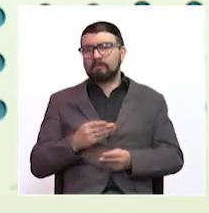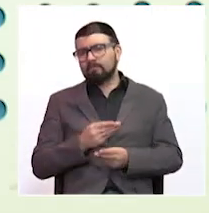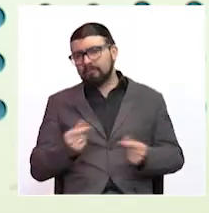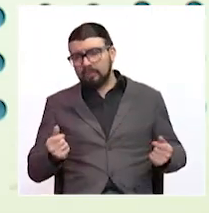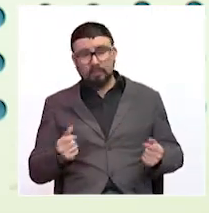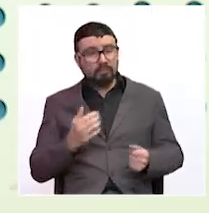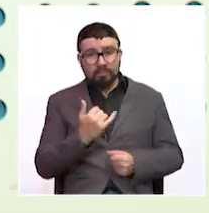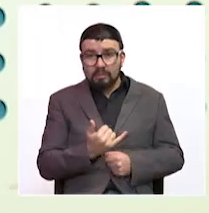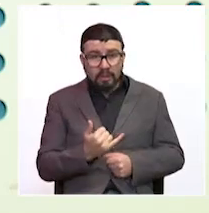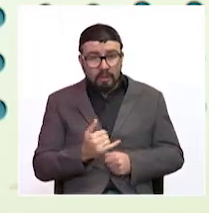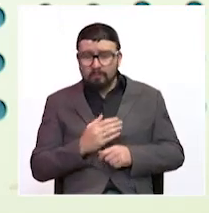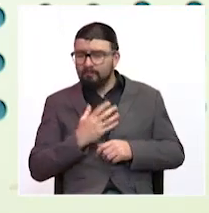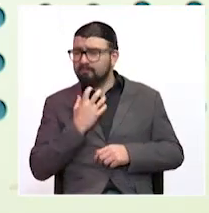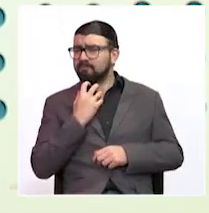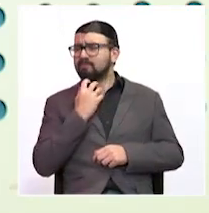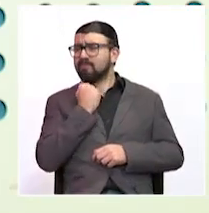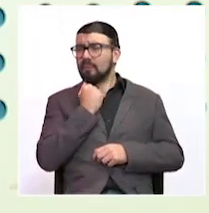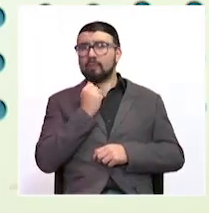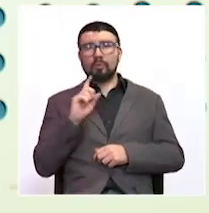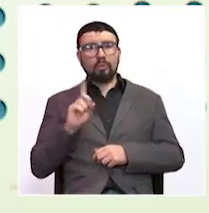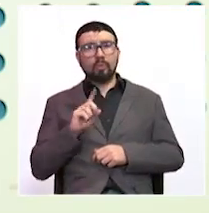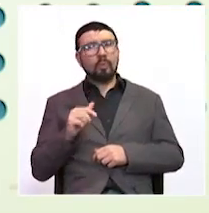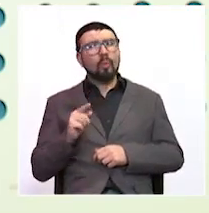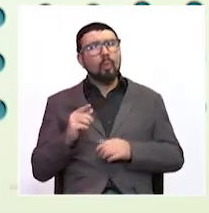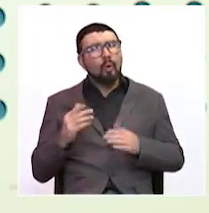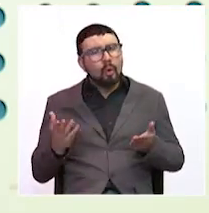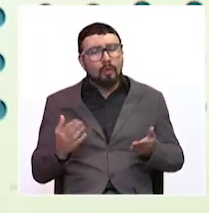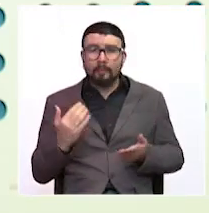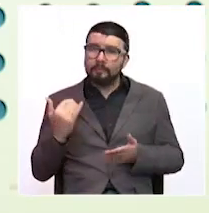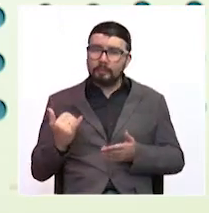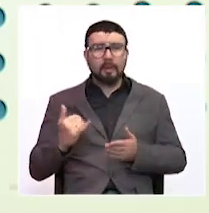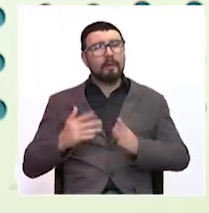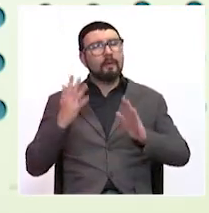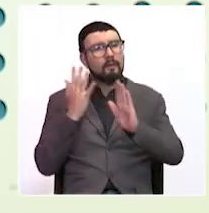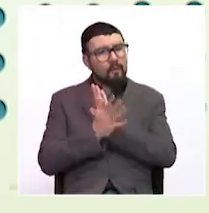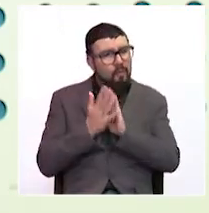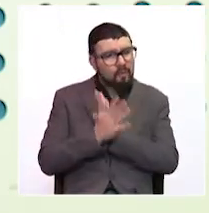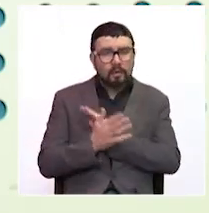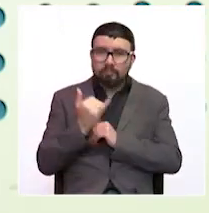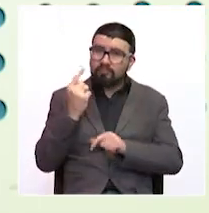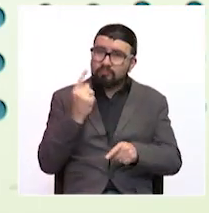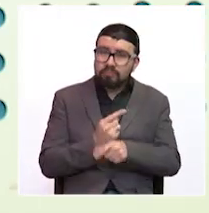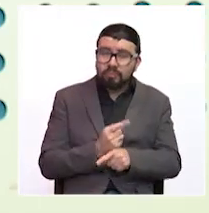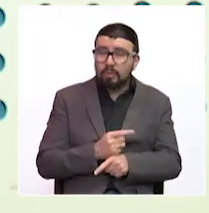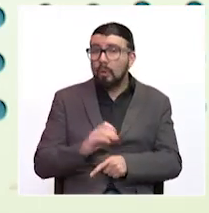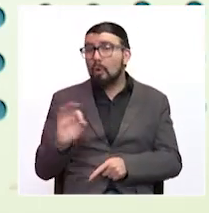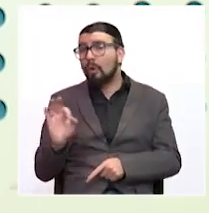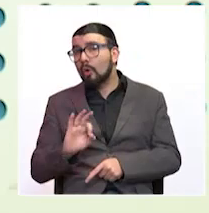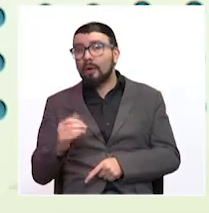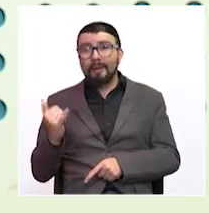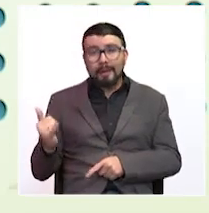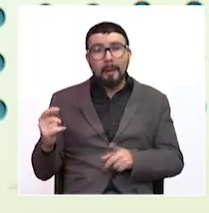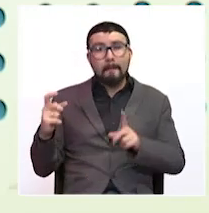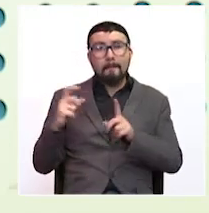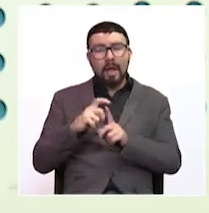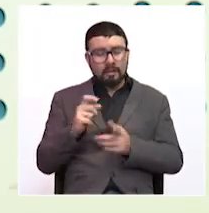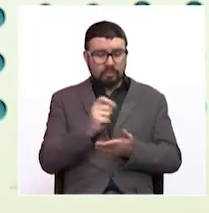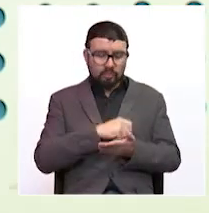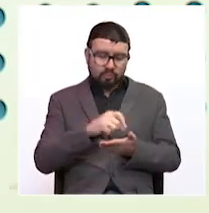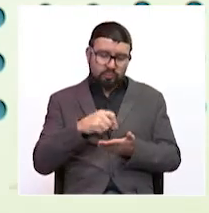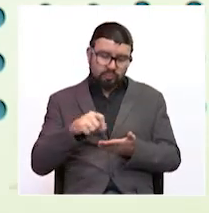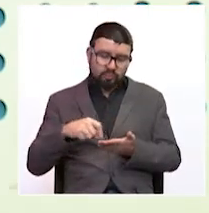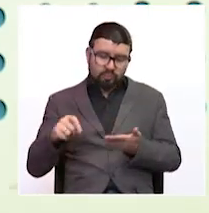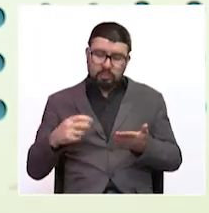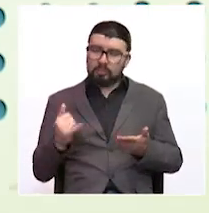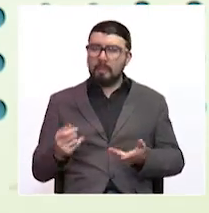como puede hacerlo relatando lo comentando lo a través de la palabra escrita está